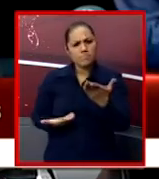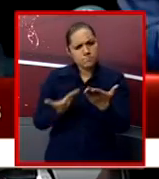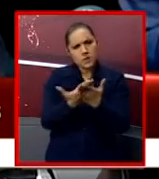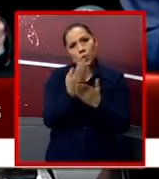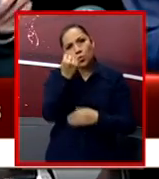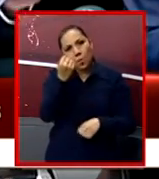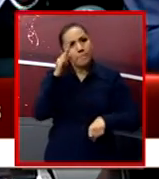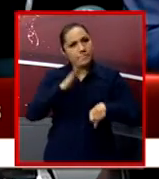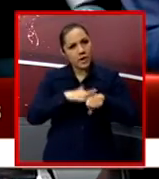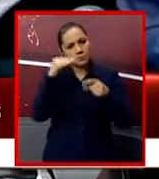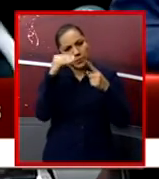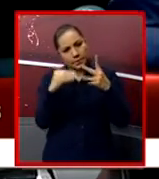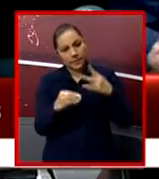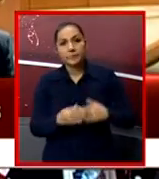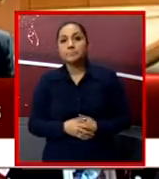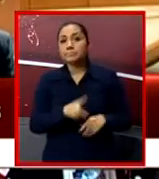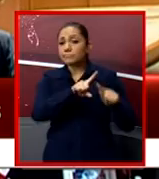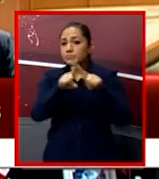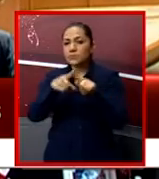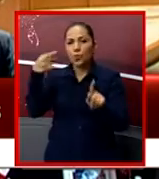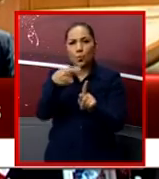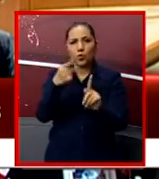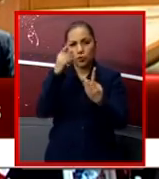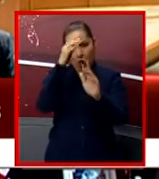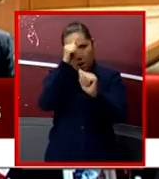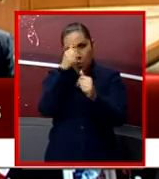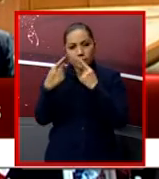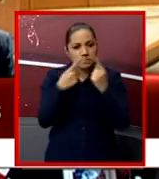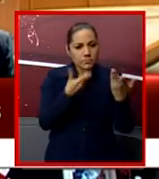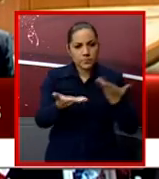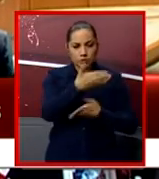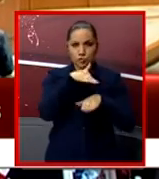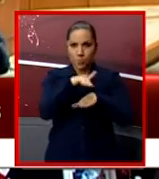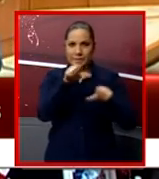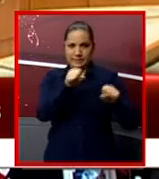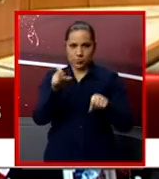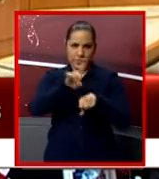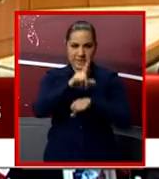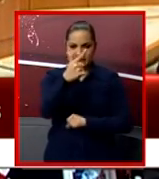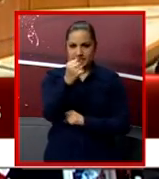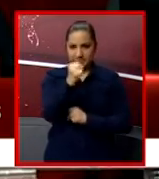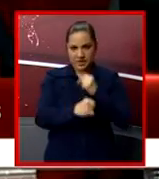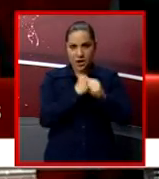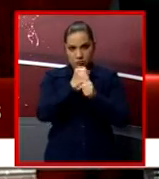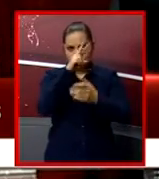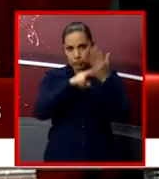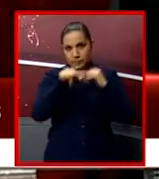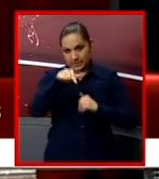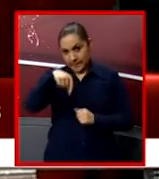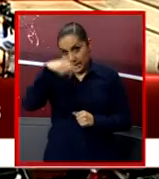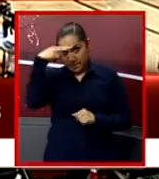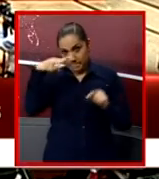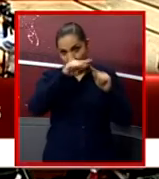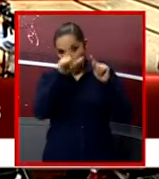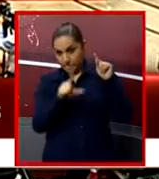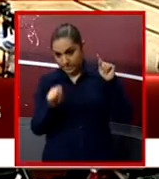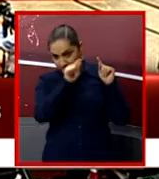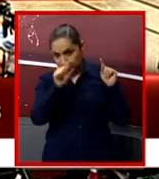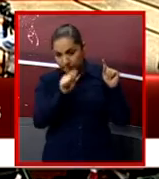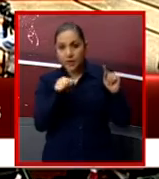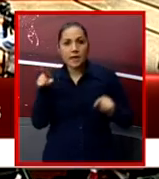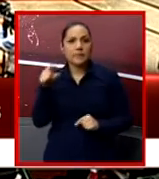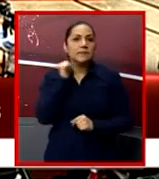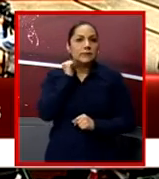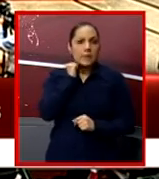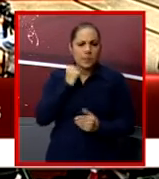Luego de la discusión de diversos puntos de acuerdo relativos al sismo ocurrido el pasado 7 de septiembre de 2017 en territorio mexicano, las y los